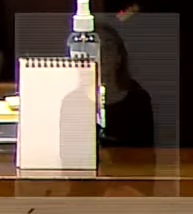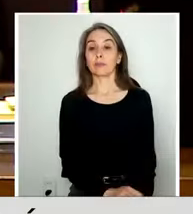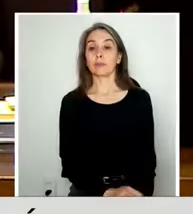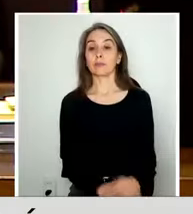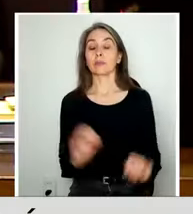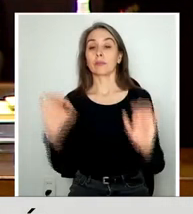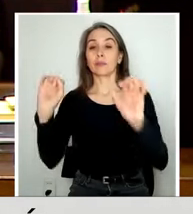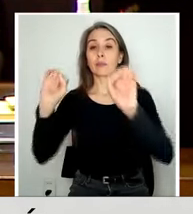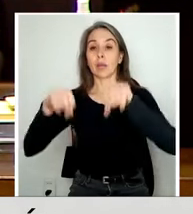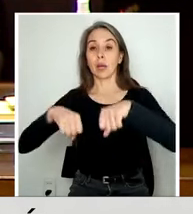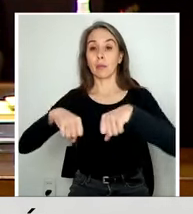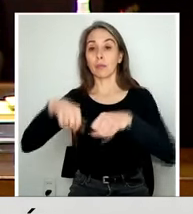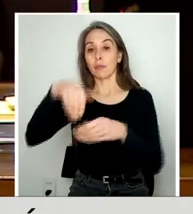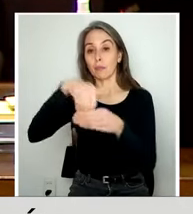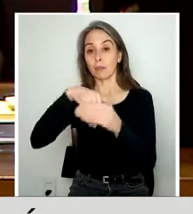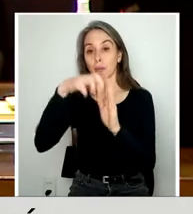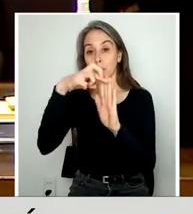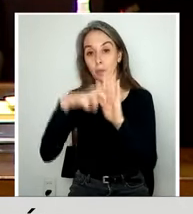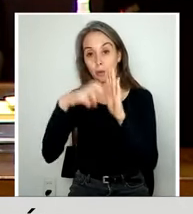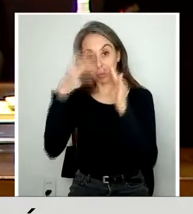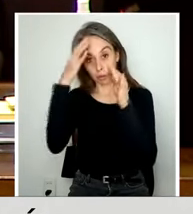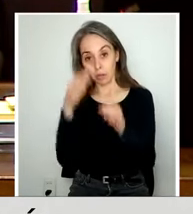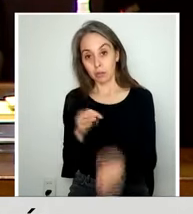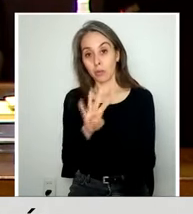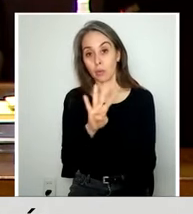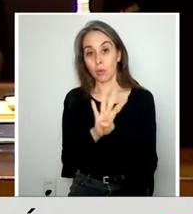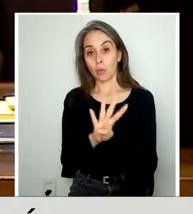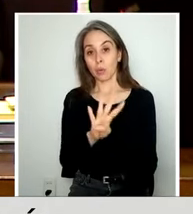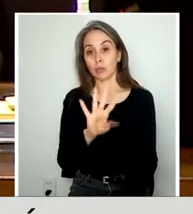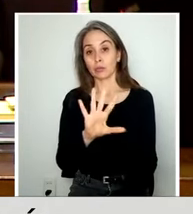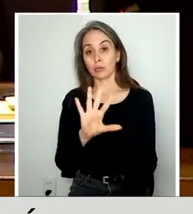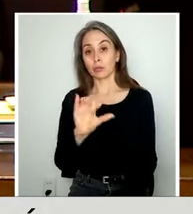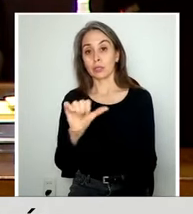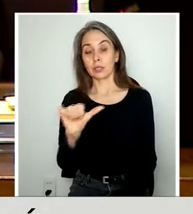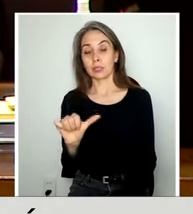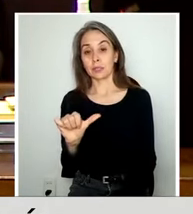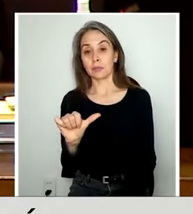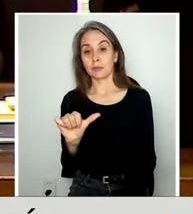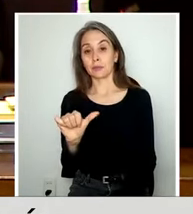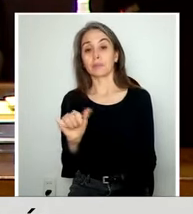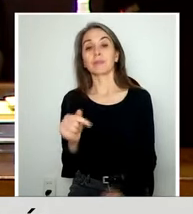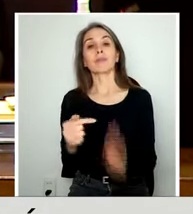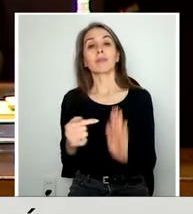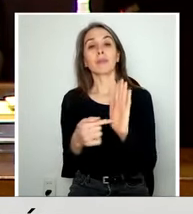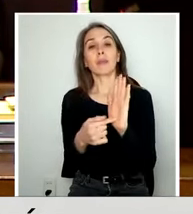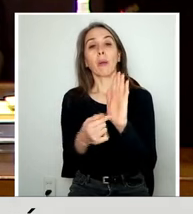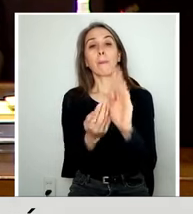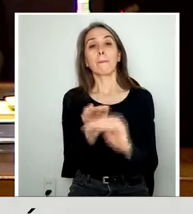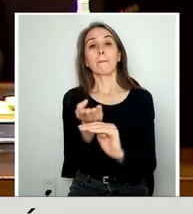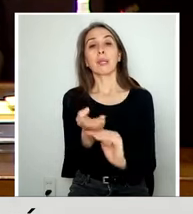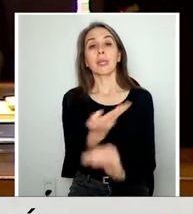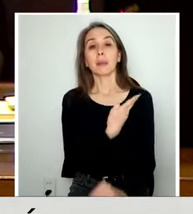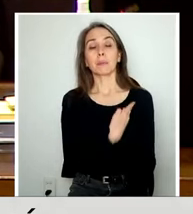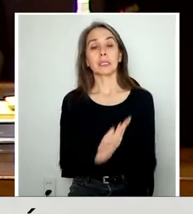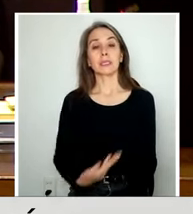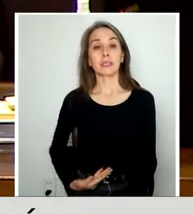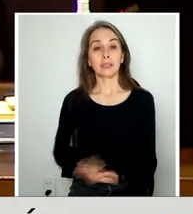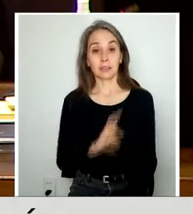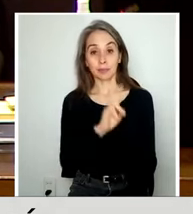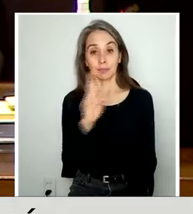en votación la resolución número 456 que solicita a su excelencia el presidente de la república